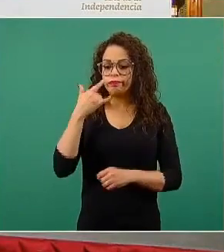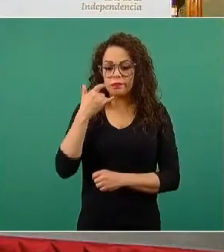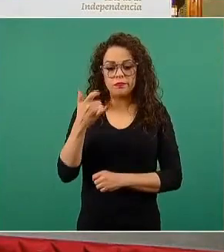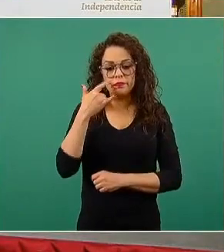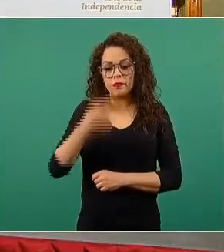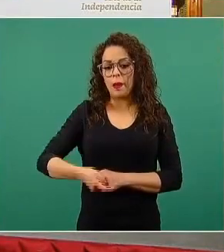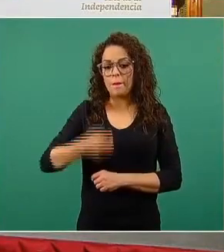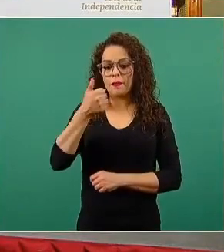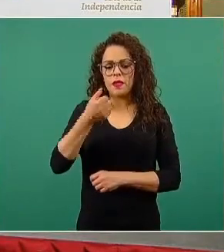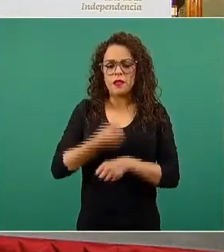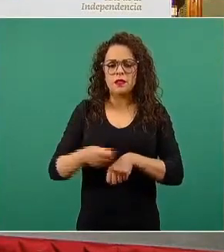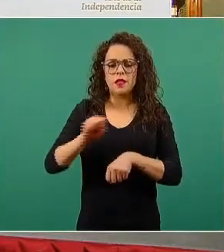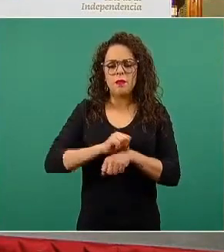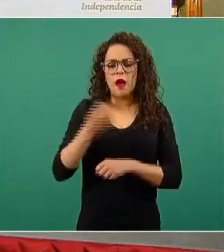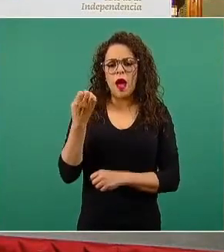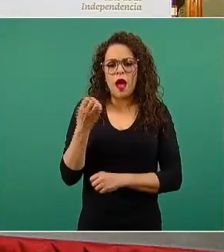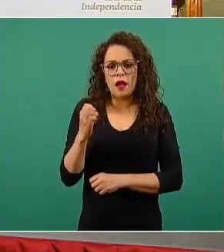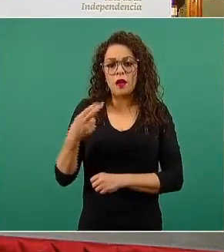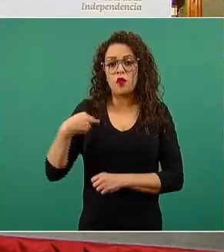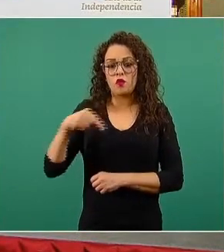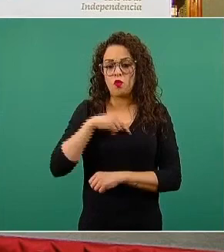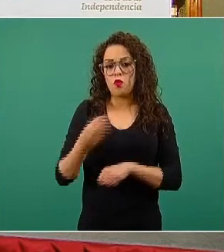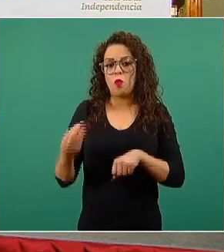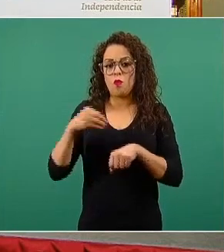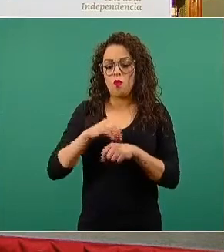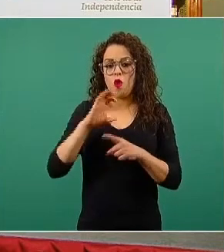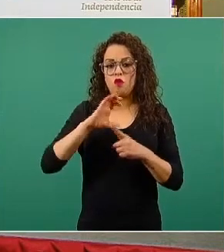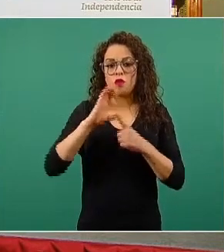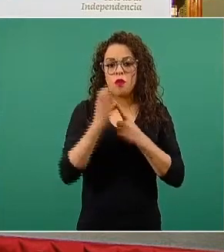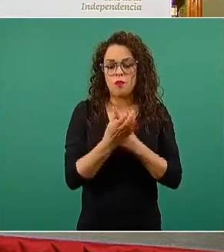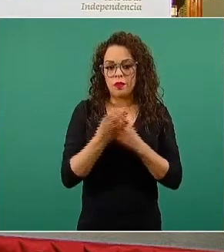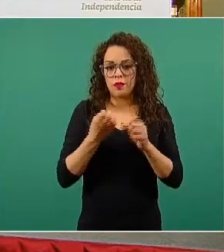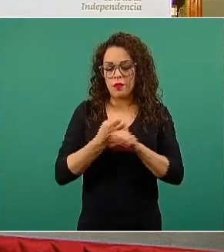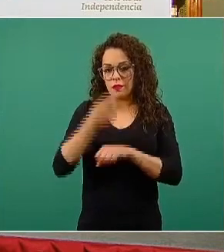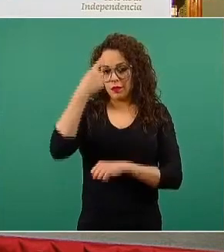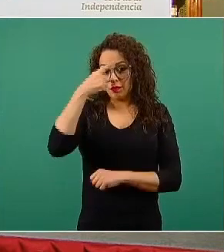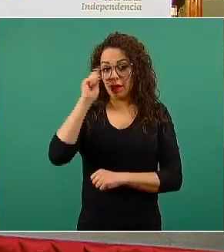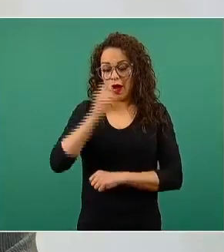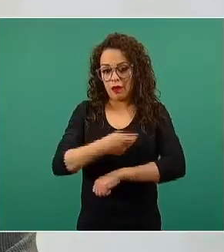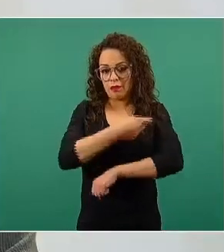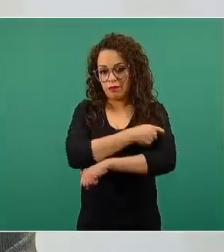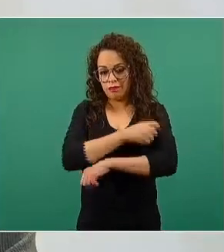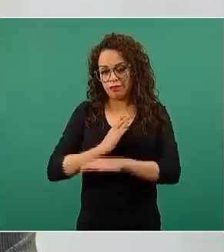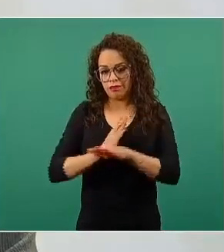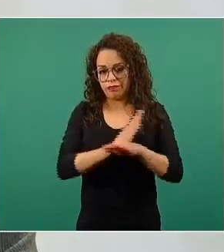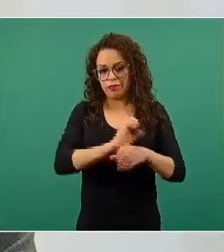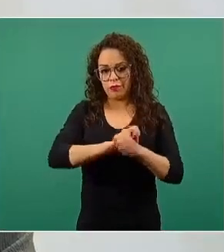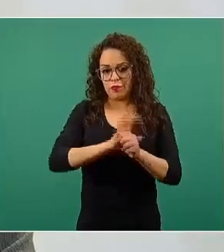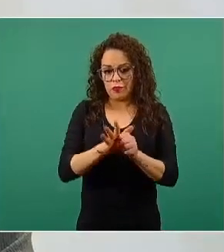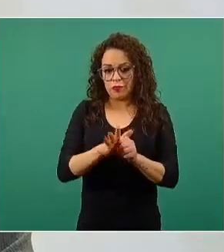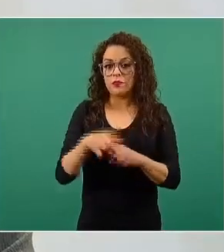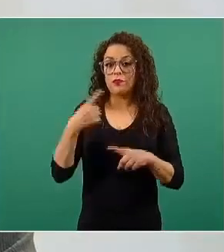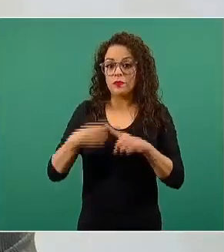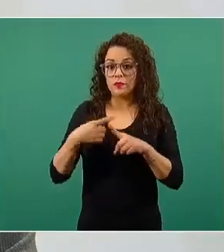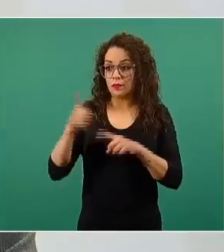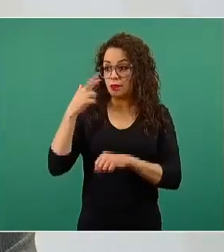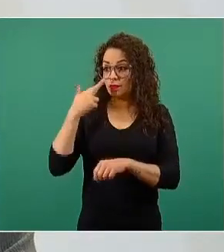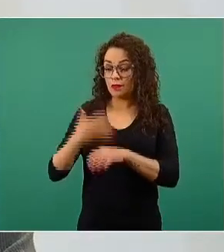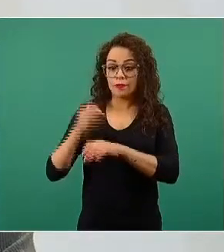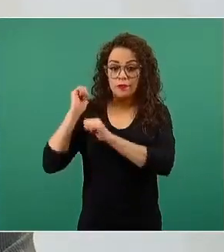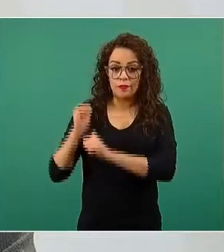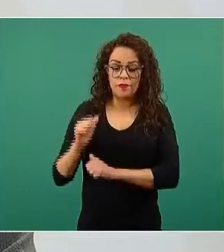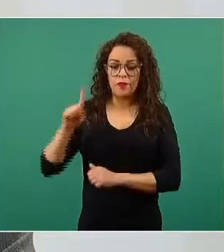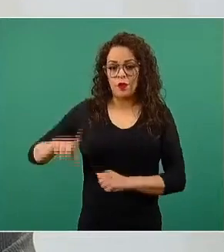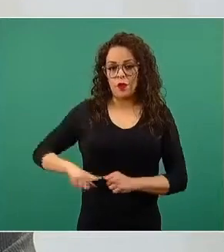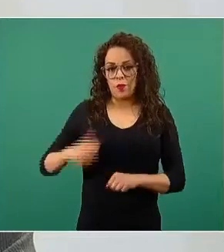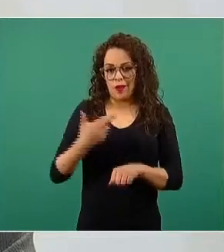enero establecimos el Comité Estatal de Vacunación contra el COVID, presidido por el señor gobernador del estado, y de ahí